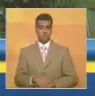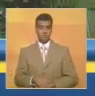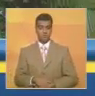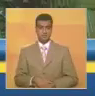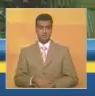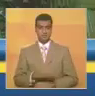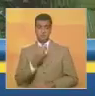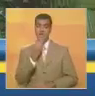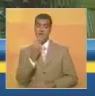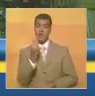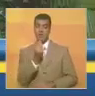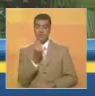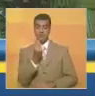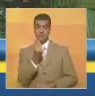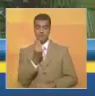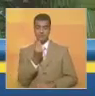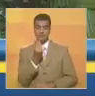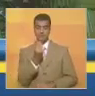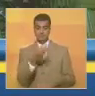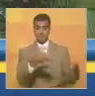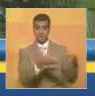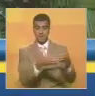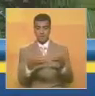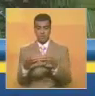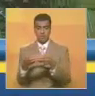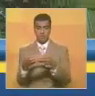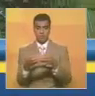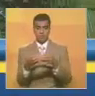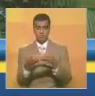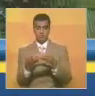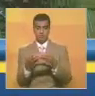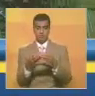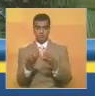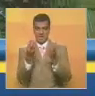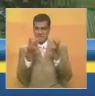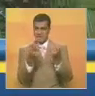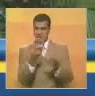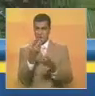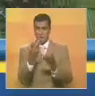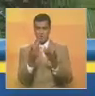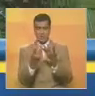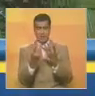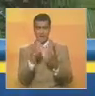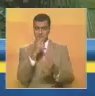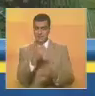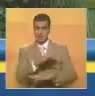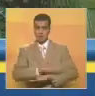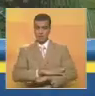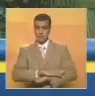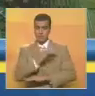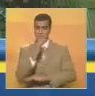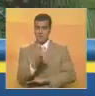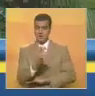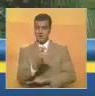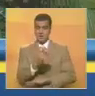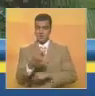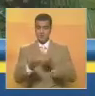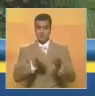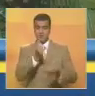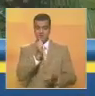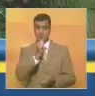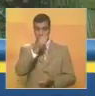de jóvenes de bandas delictivas o que tengan alguna conducta desviada de consumo de